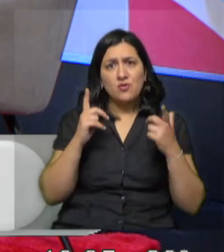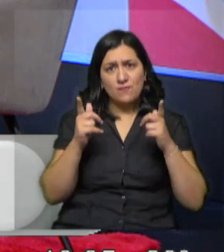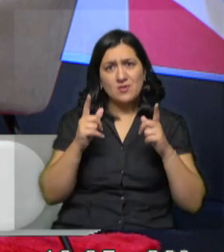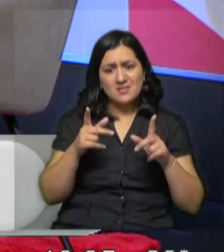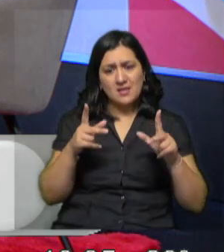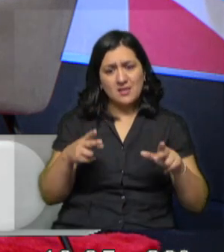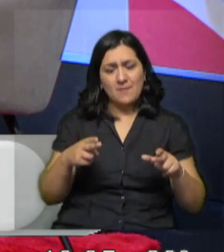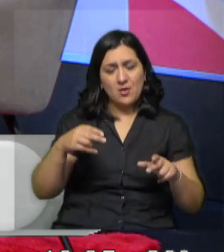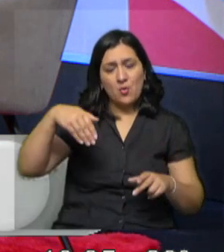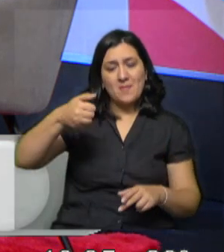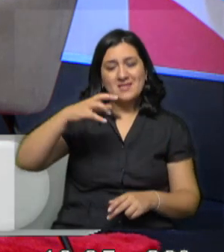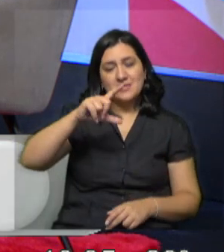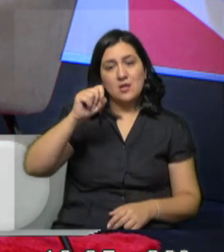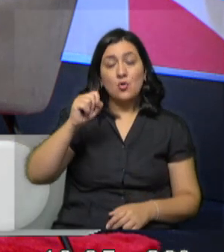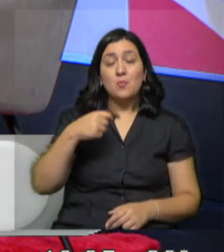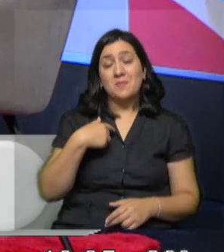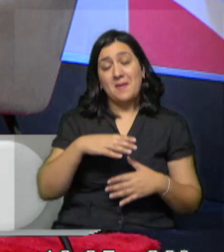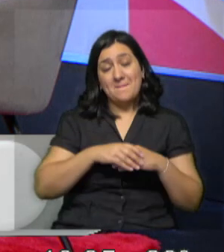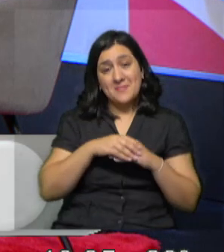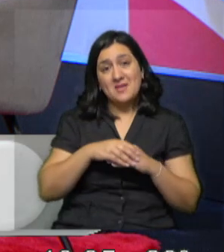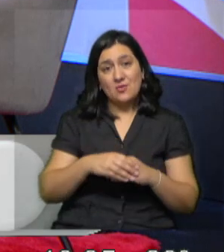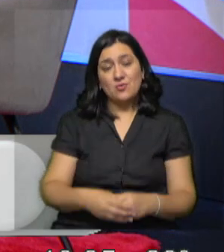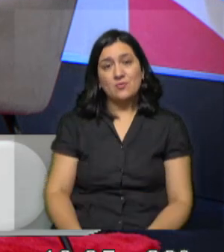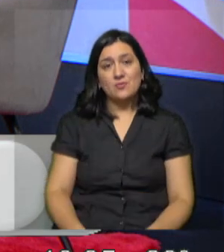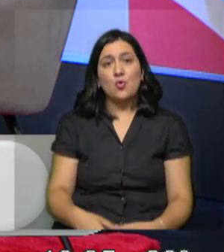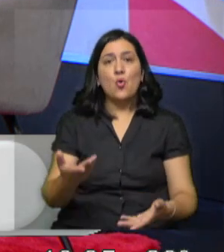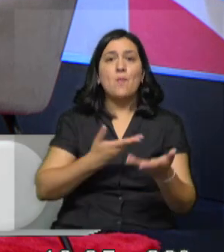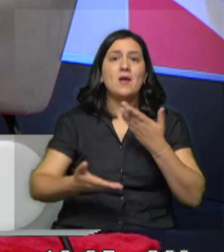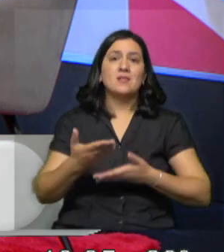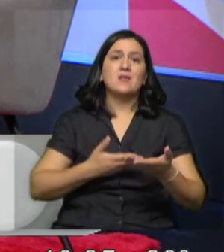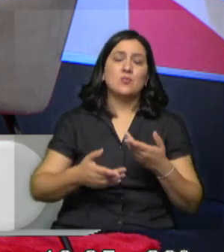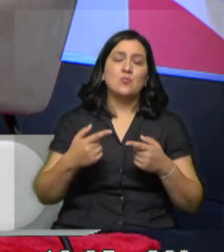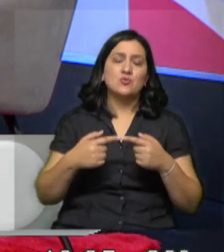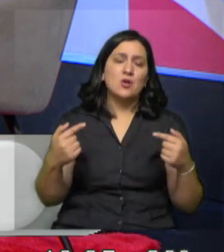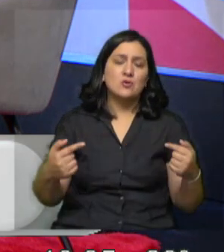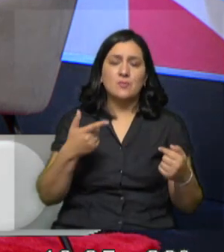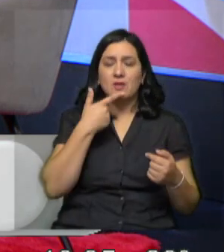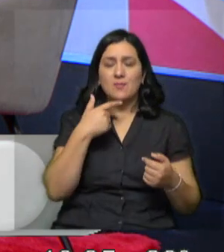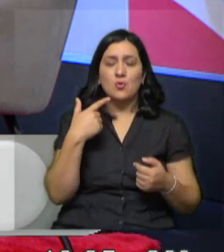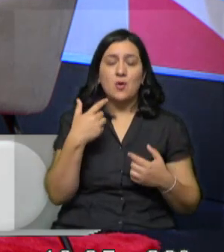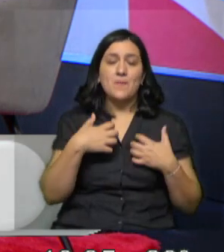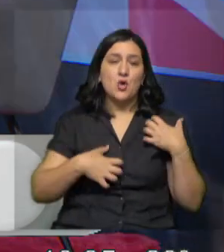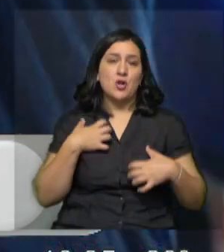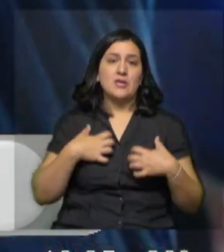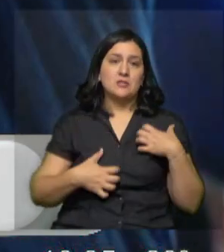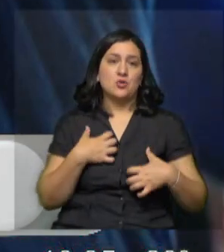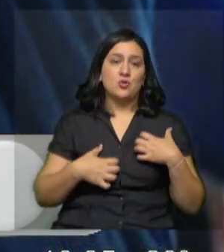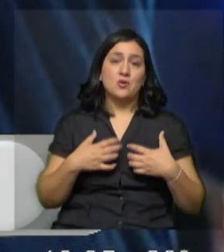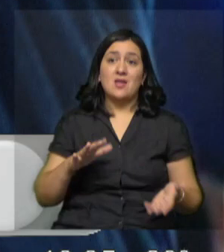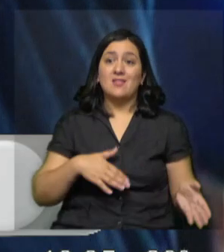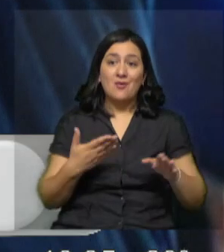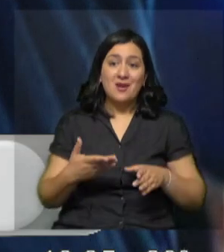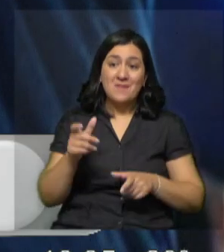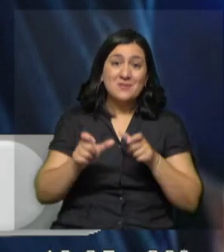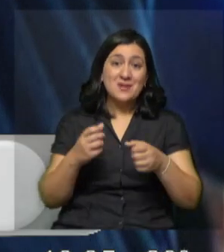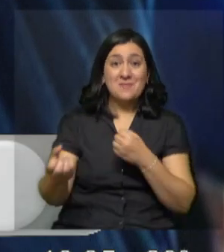etapa con Marcelo, porque es un amigo, pasamos cosas maravillosas en un club como Progreso, que hasta hoy recibo un mensaje de la